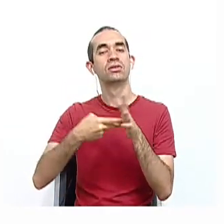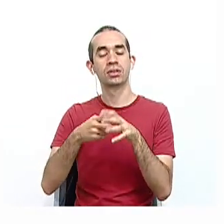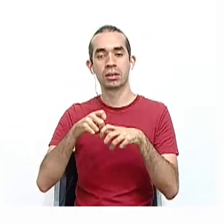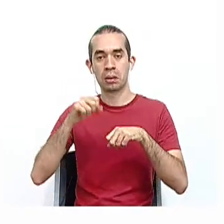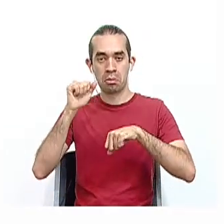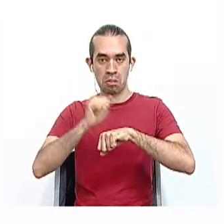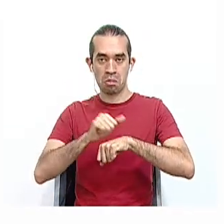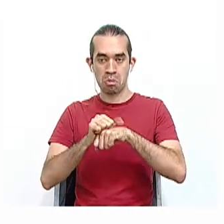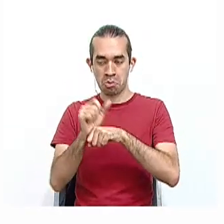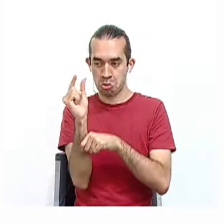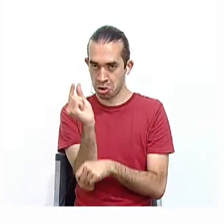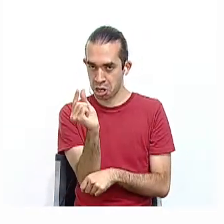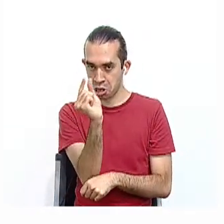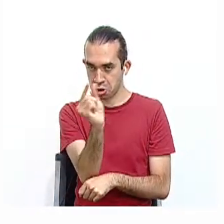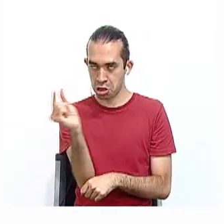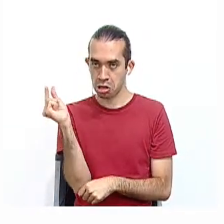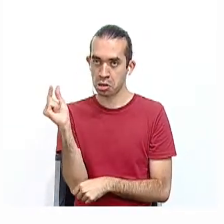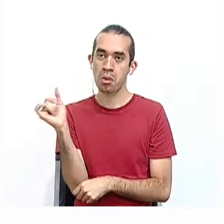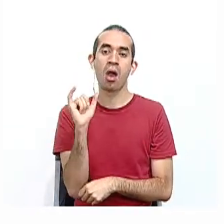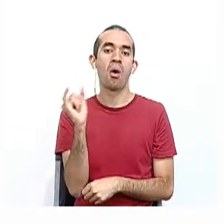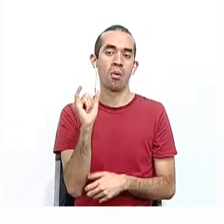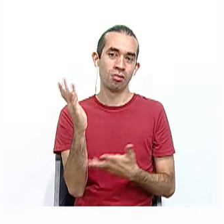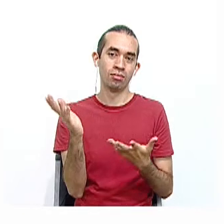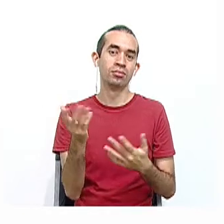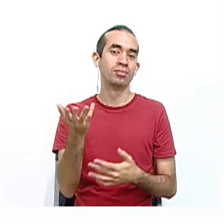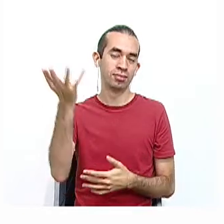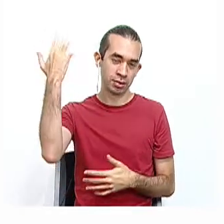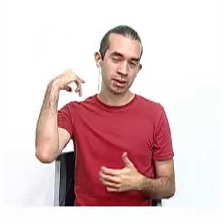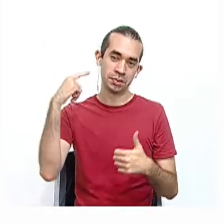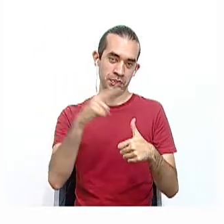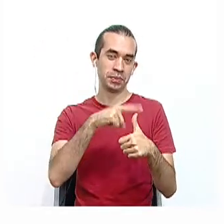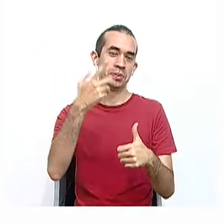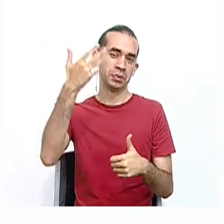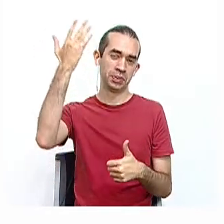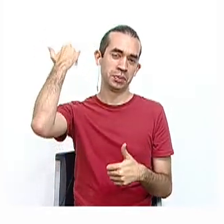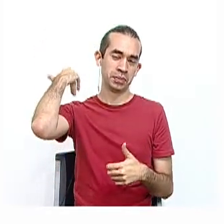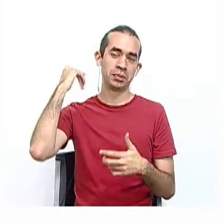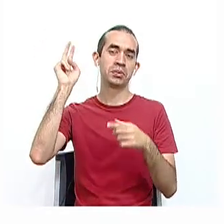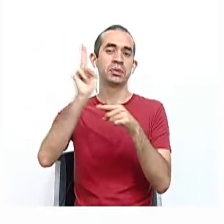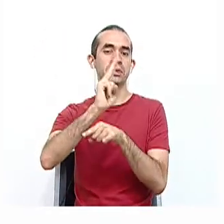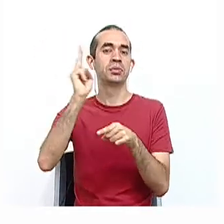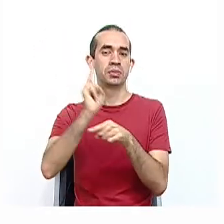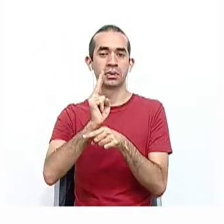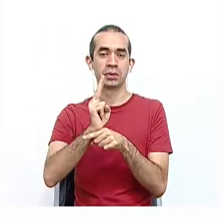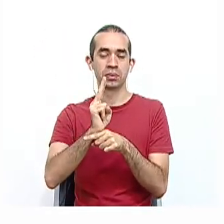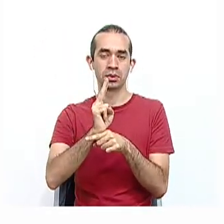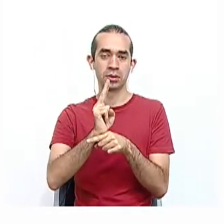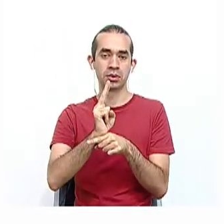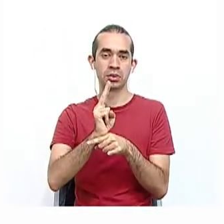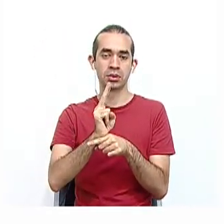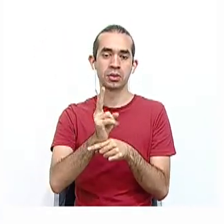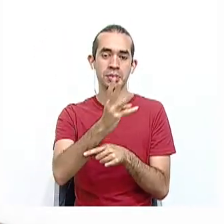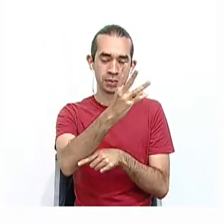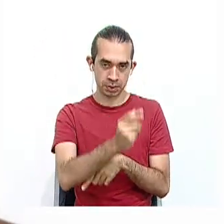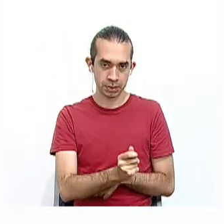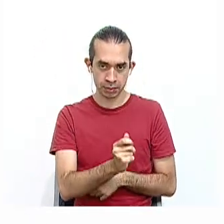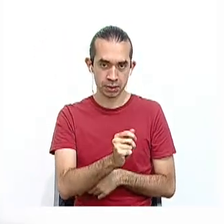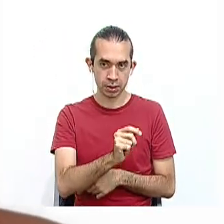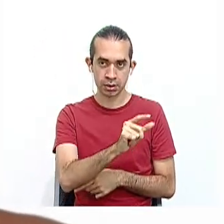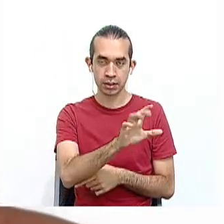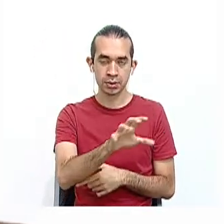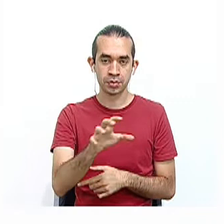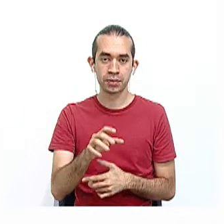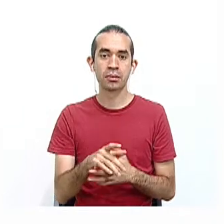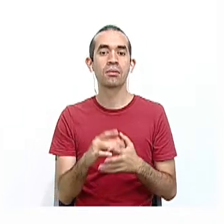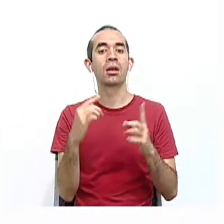piedrecita. Sí, como los primeros elementos que se utilizaban para registrar o llevar cuentas.